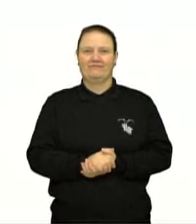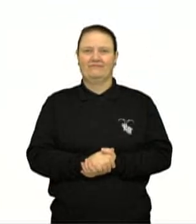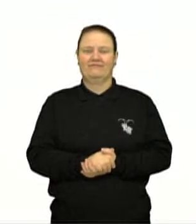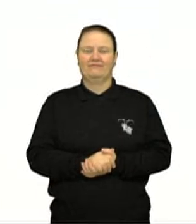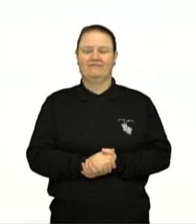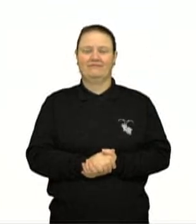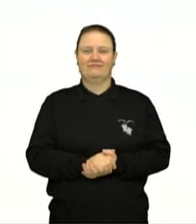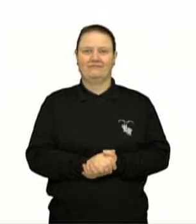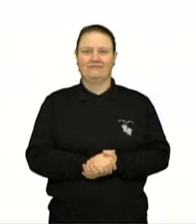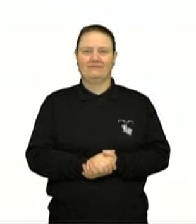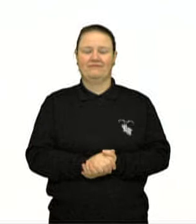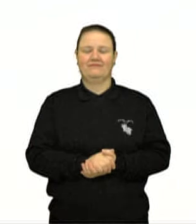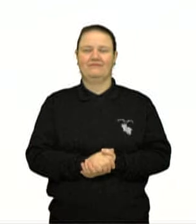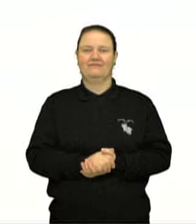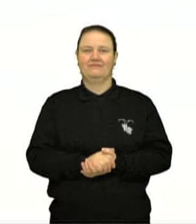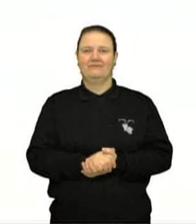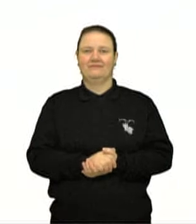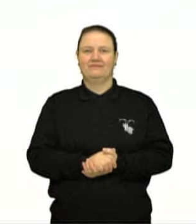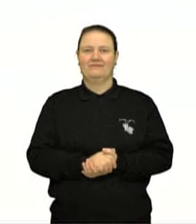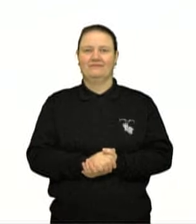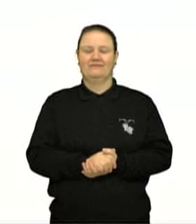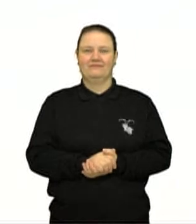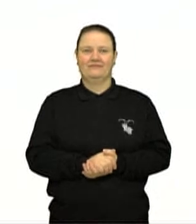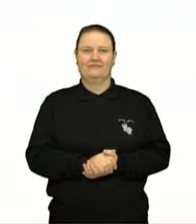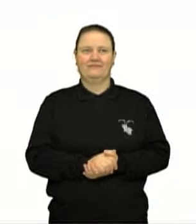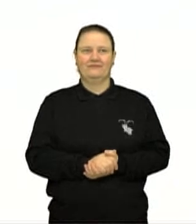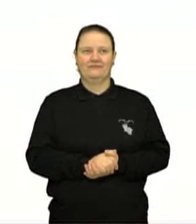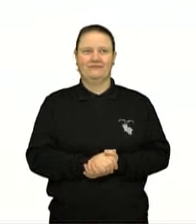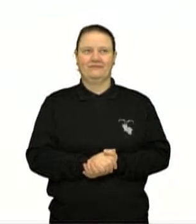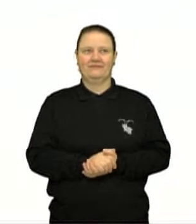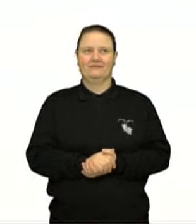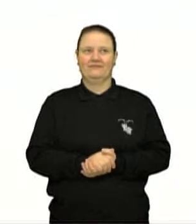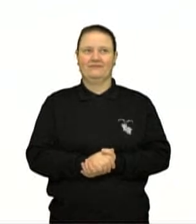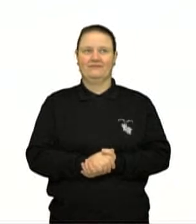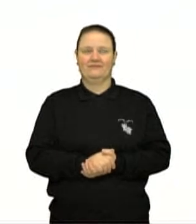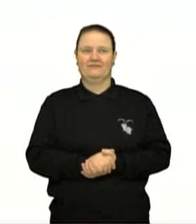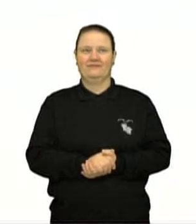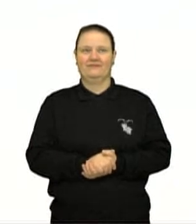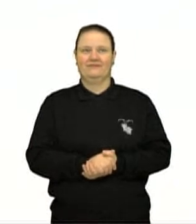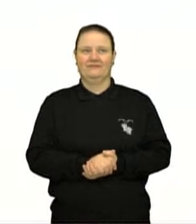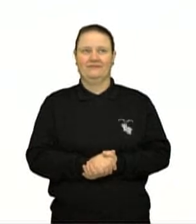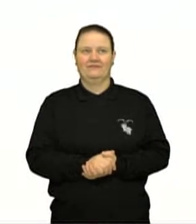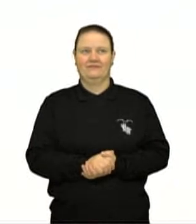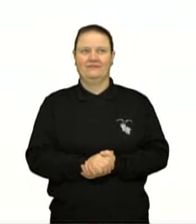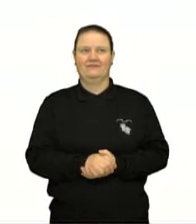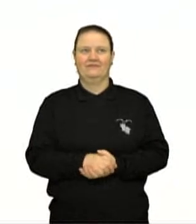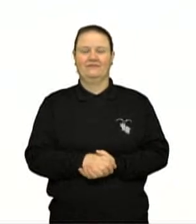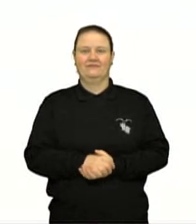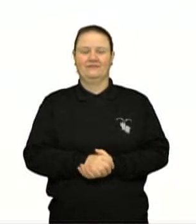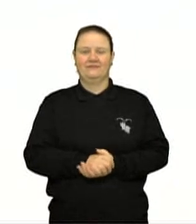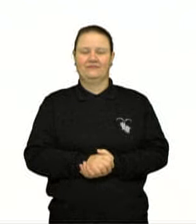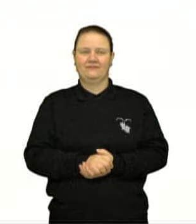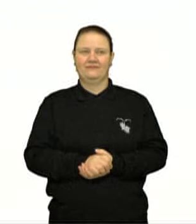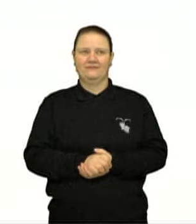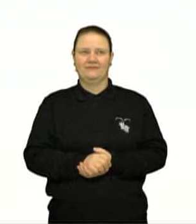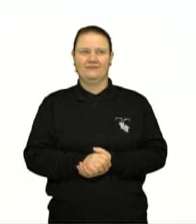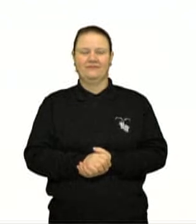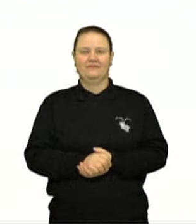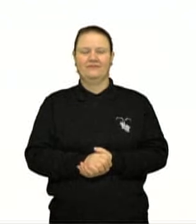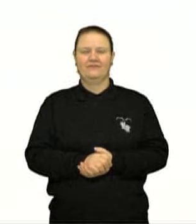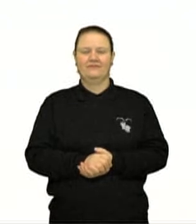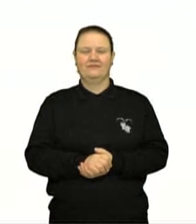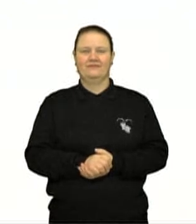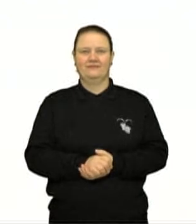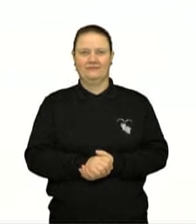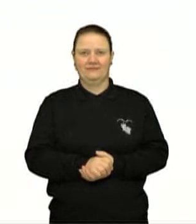el cambio de la bicicleta, decía que bajara tu tono, explicaba Ernesto con su sonrisa por